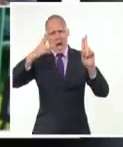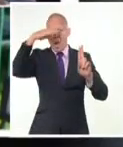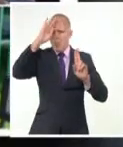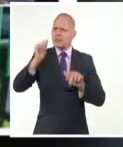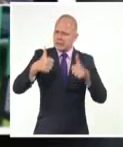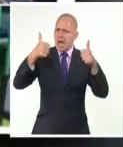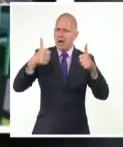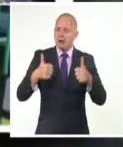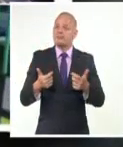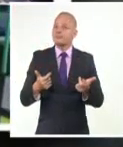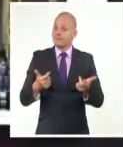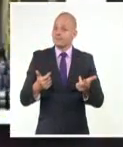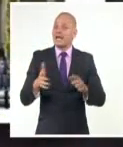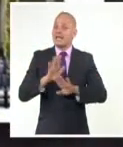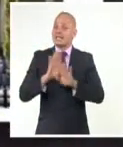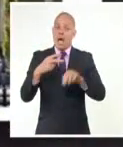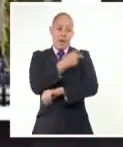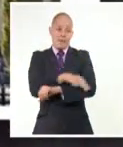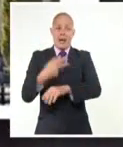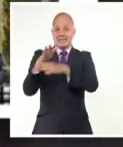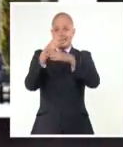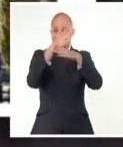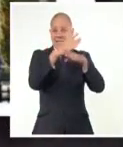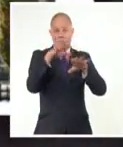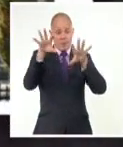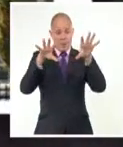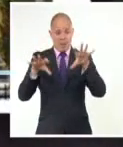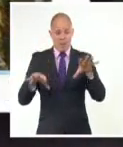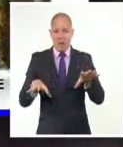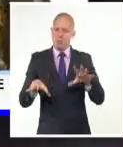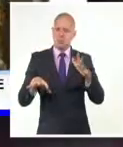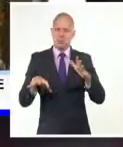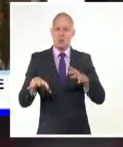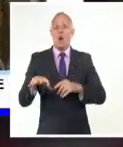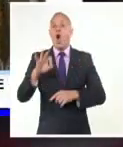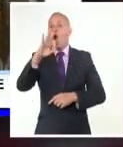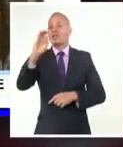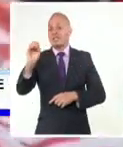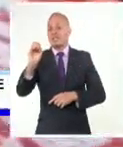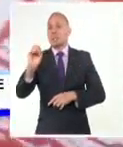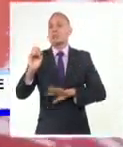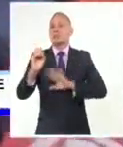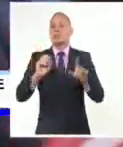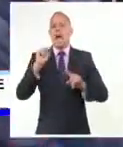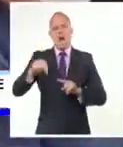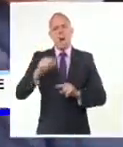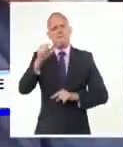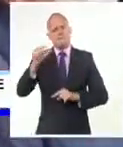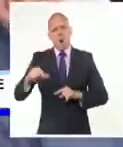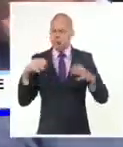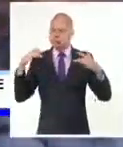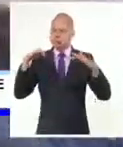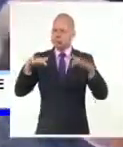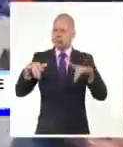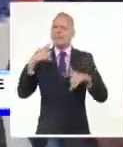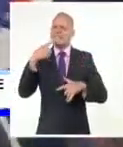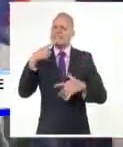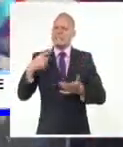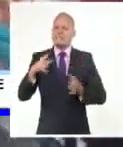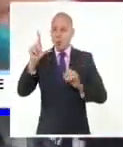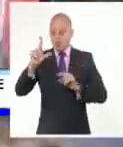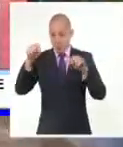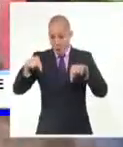Más de 80 ciudades del mundo fueron escenario de acciones de solidaridad en respaldo a la Revolución Cubana. Voces amigas condenaron este lunes